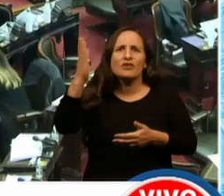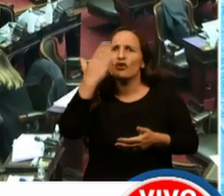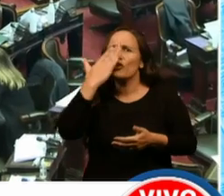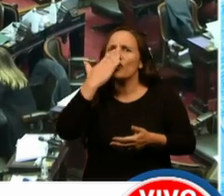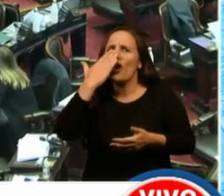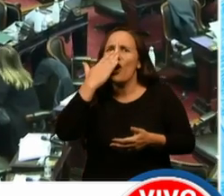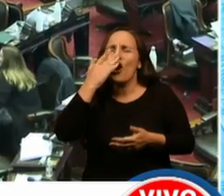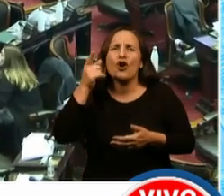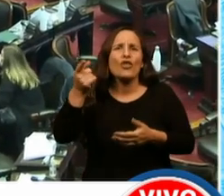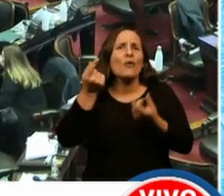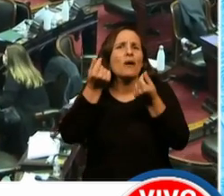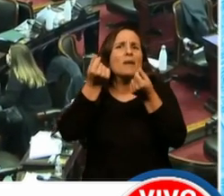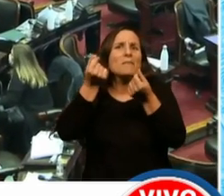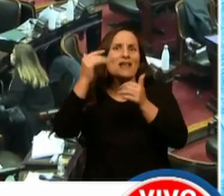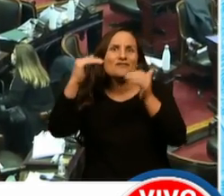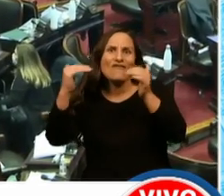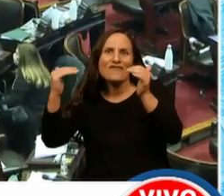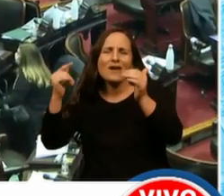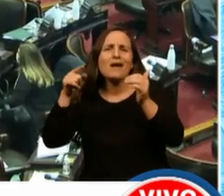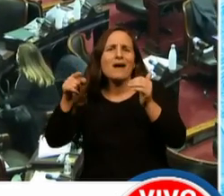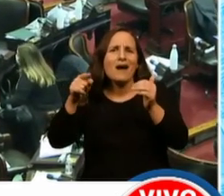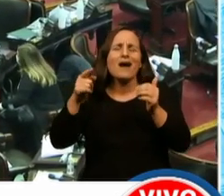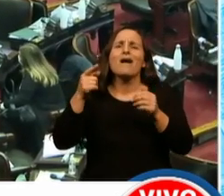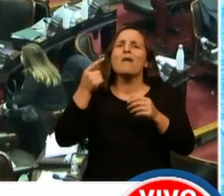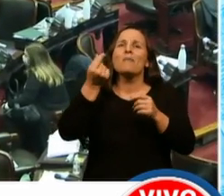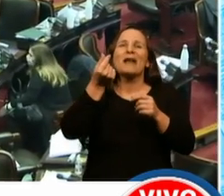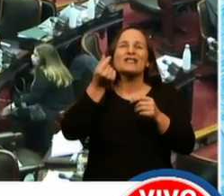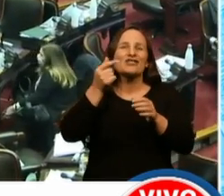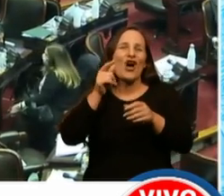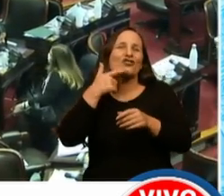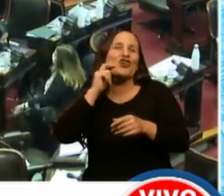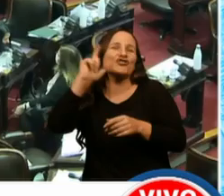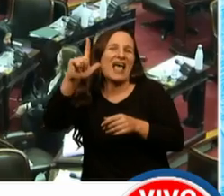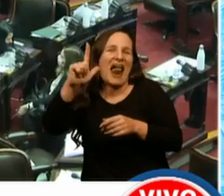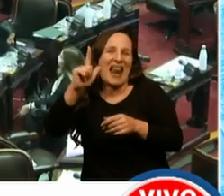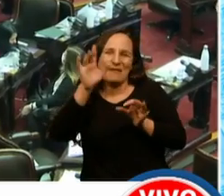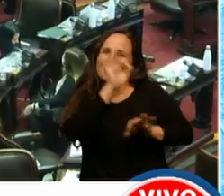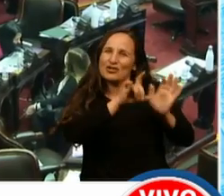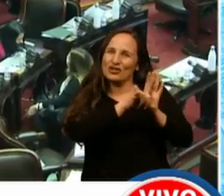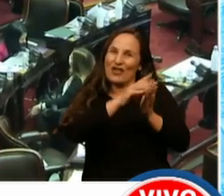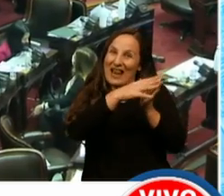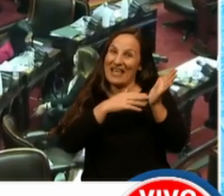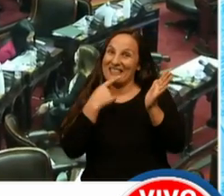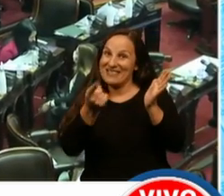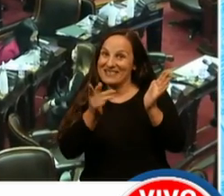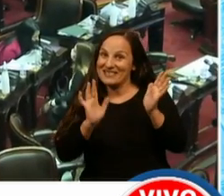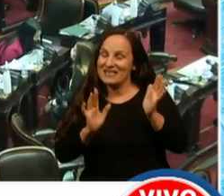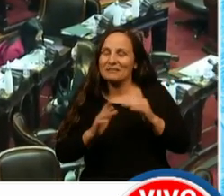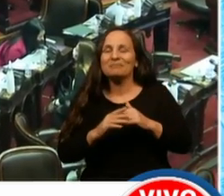tarifa diferencial y en este caso social como está planteado en el proyecto de ley